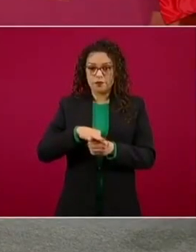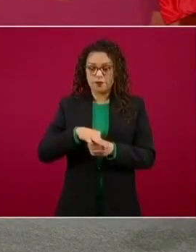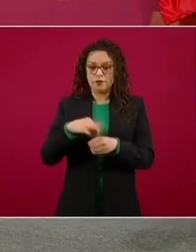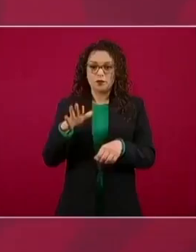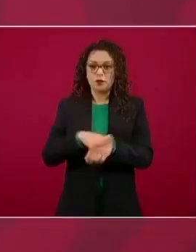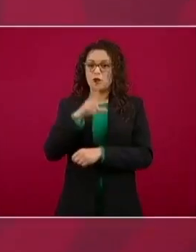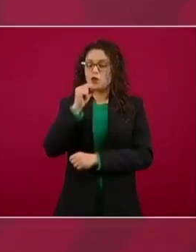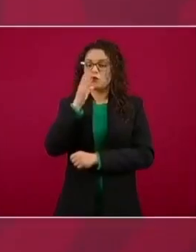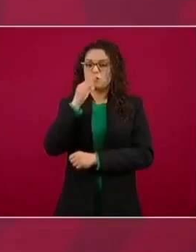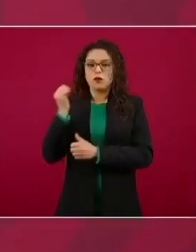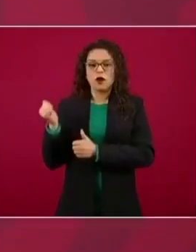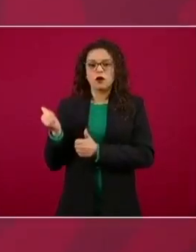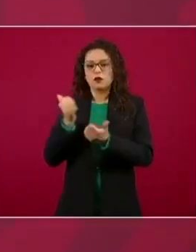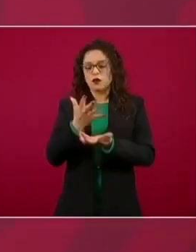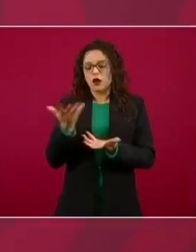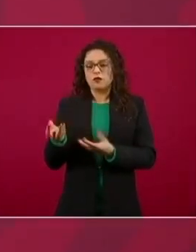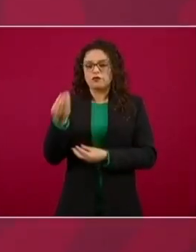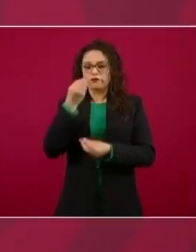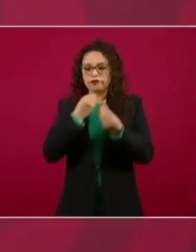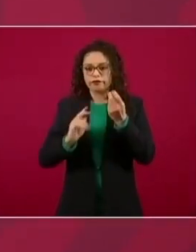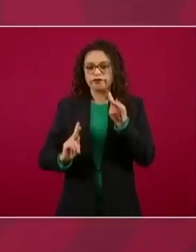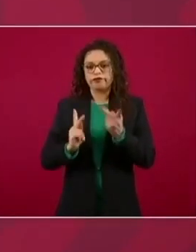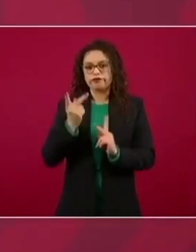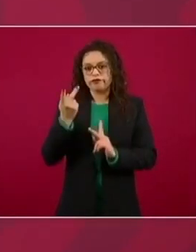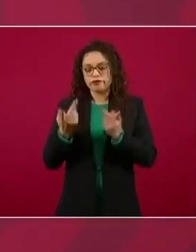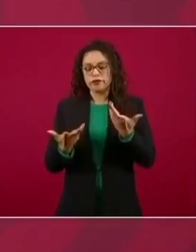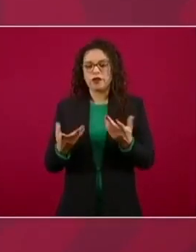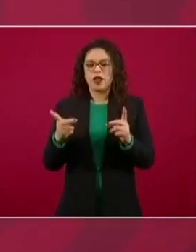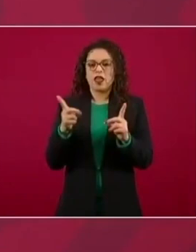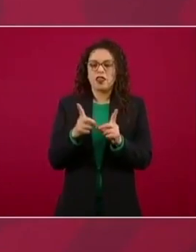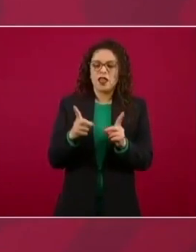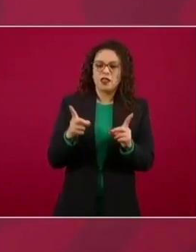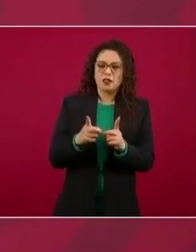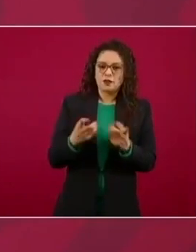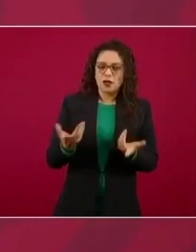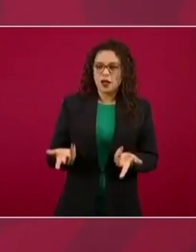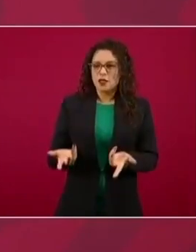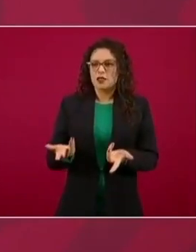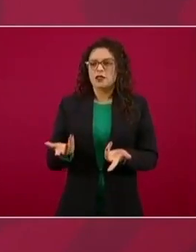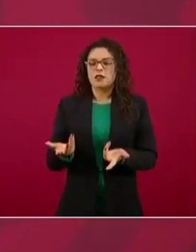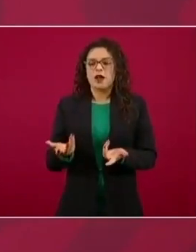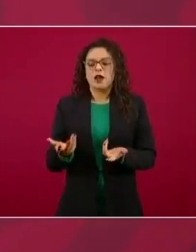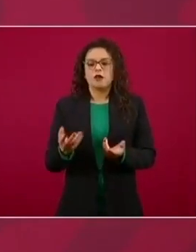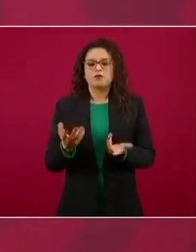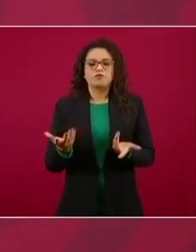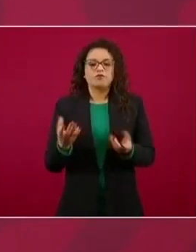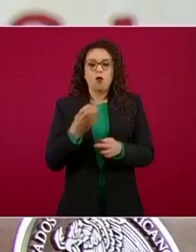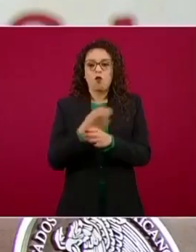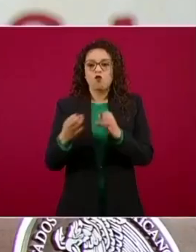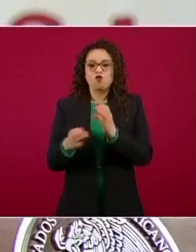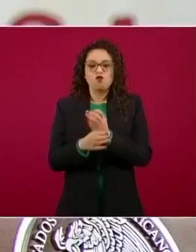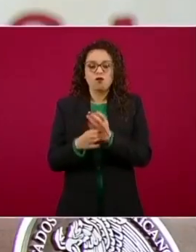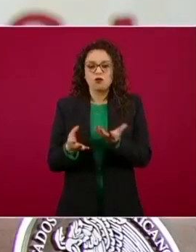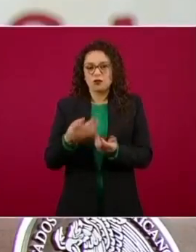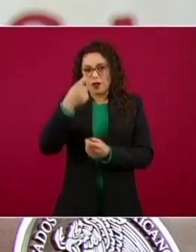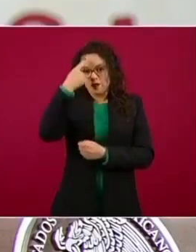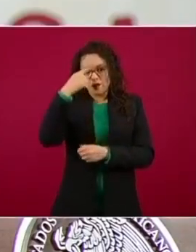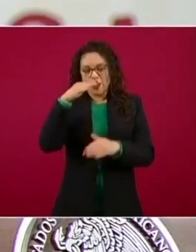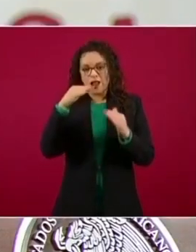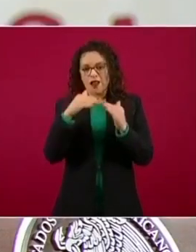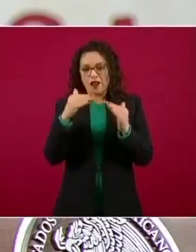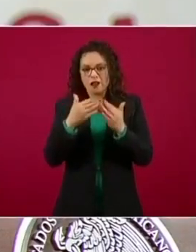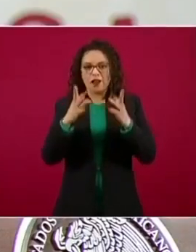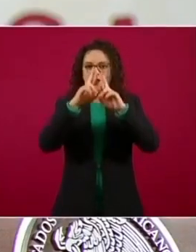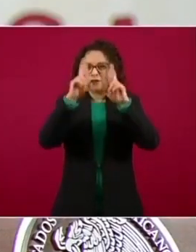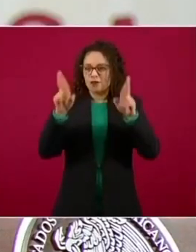víveres, despensas, electrodomésticos, nada antes de las elecciones, pasando, ya se entrega el